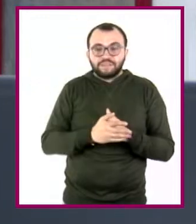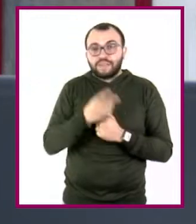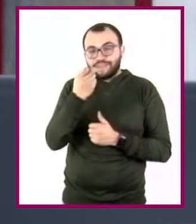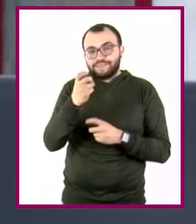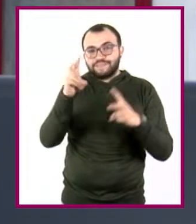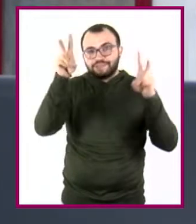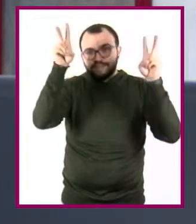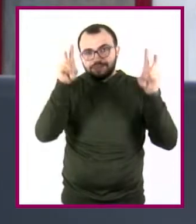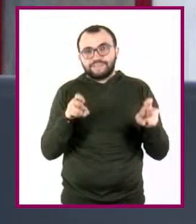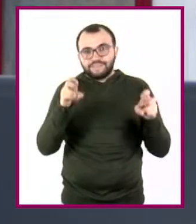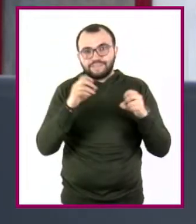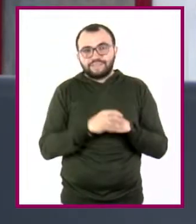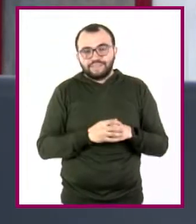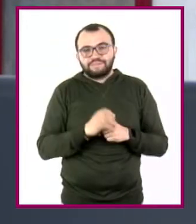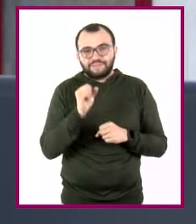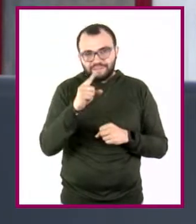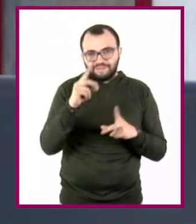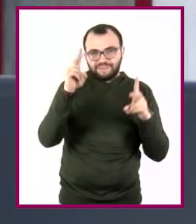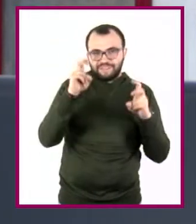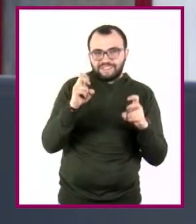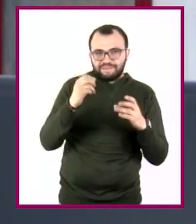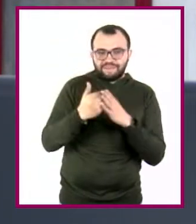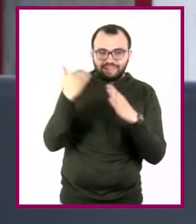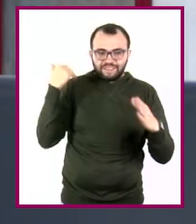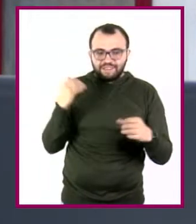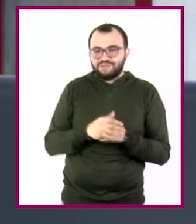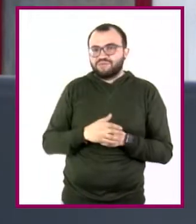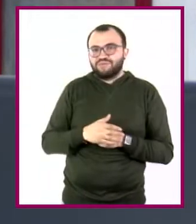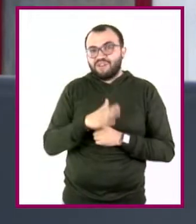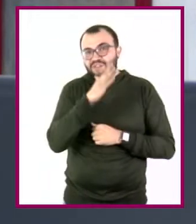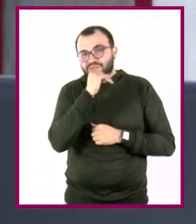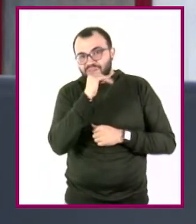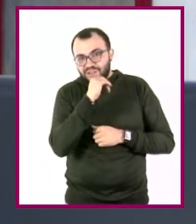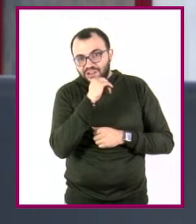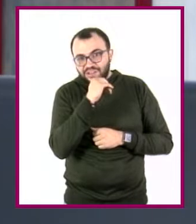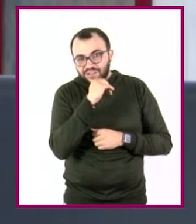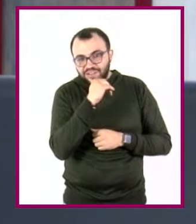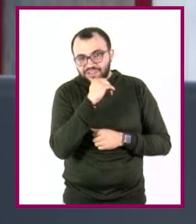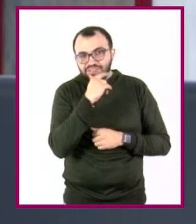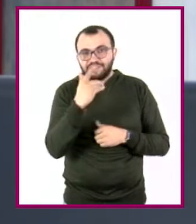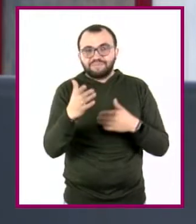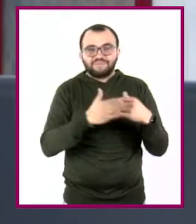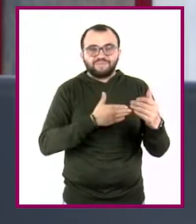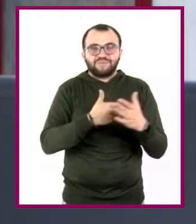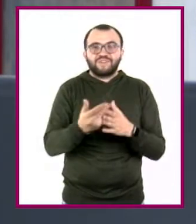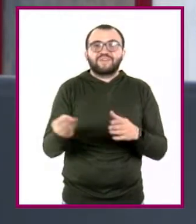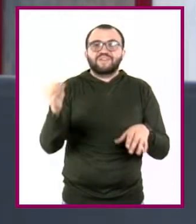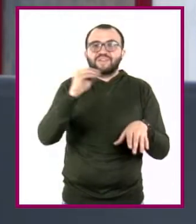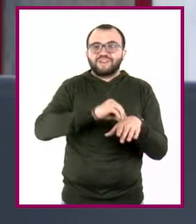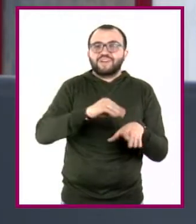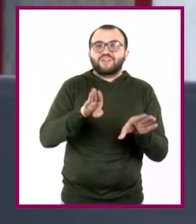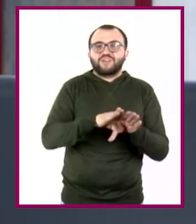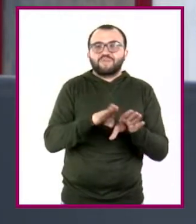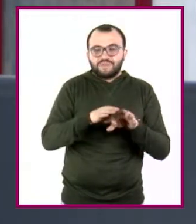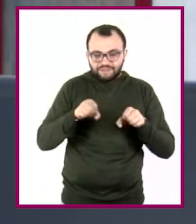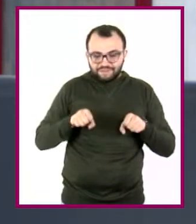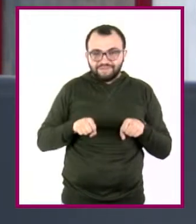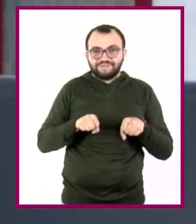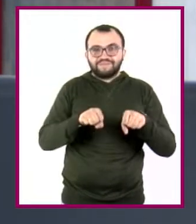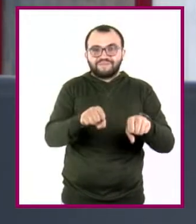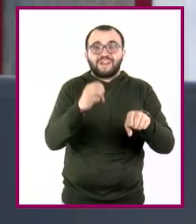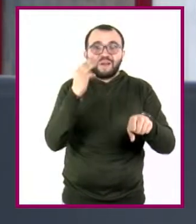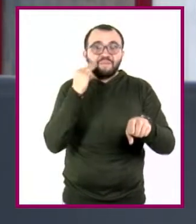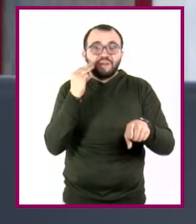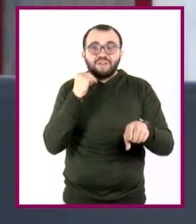tema de la vez pasada. Y no es posible, desde que metieron el modelo del supermercado, se fue todo